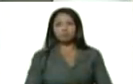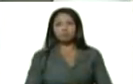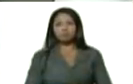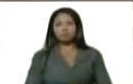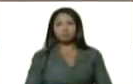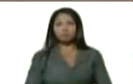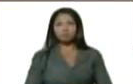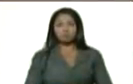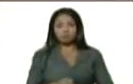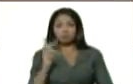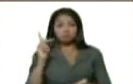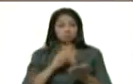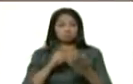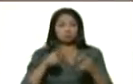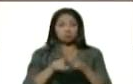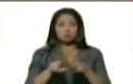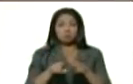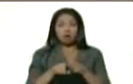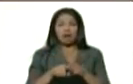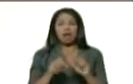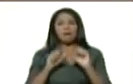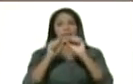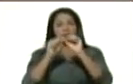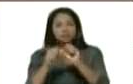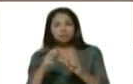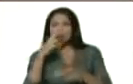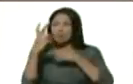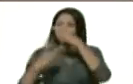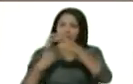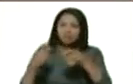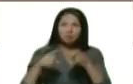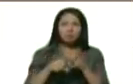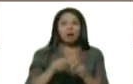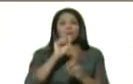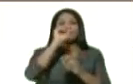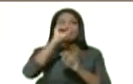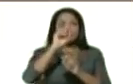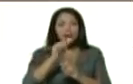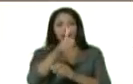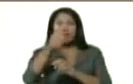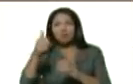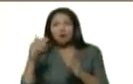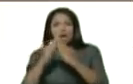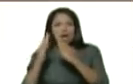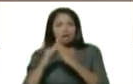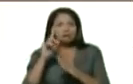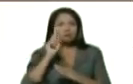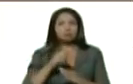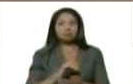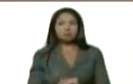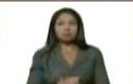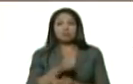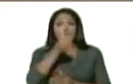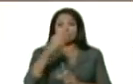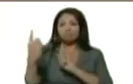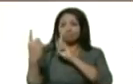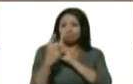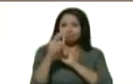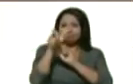Aquí está, bueno, los avances en las visitas, casa por casa, caso por caso.